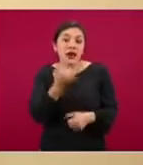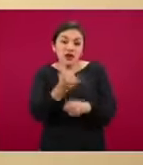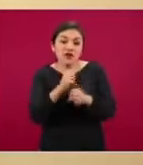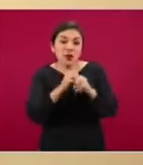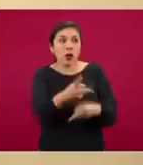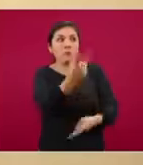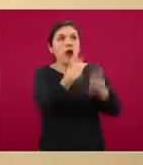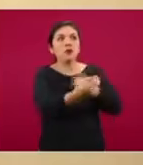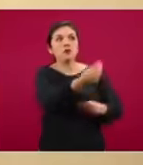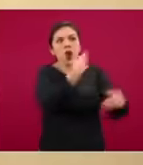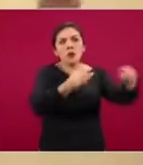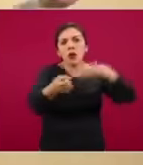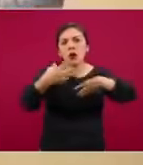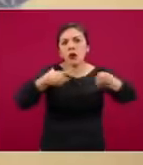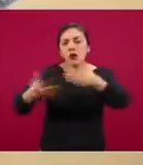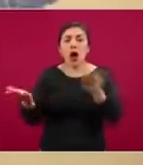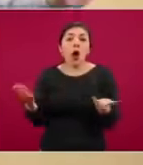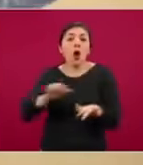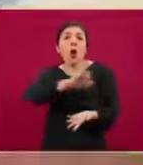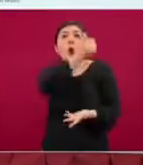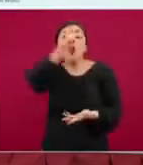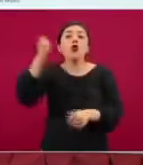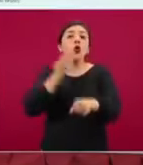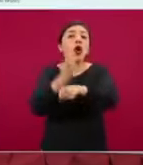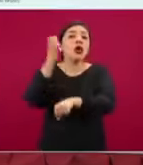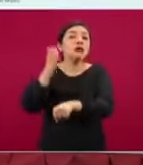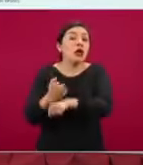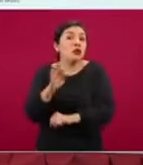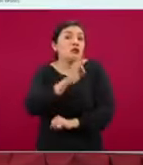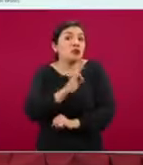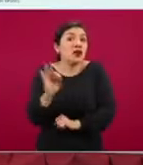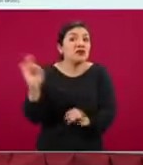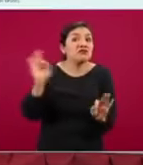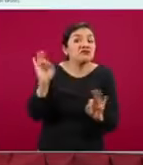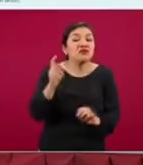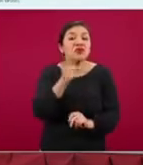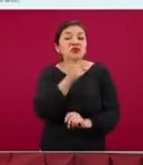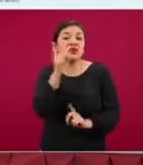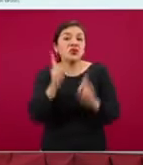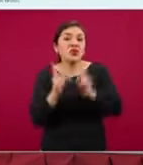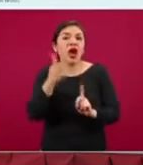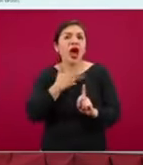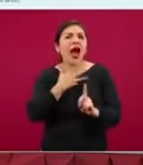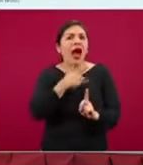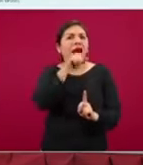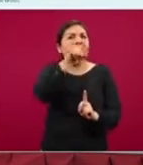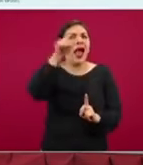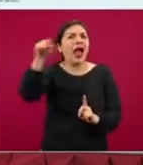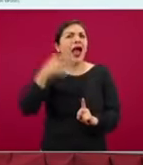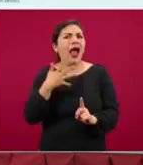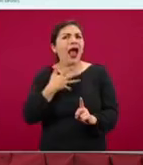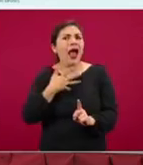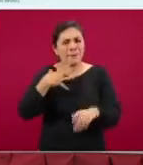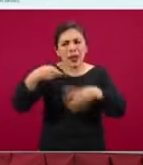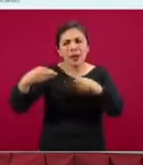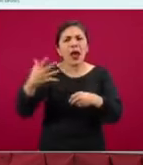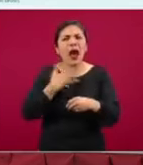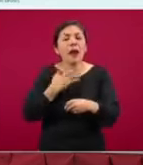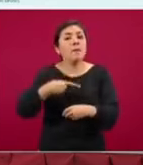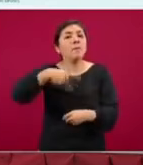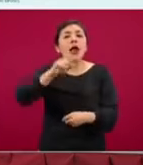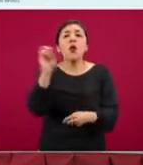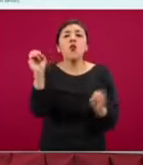información, y en algunas entidades, a lo mejor en las áreas del medio, podríamos tener actividades en entidades que